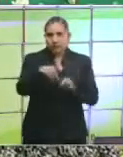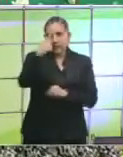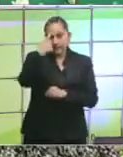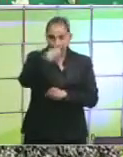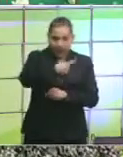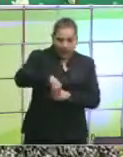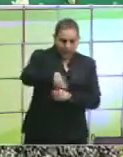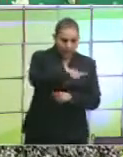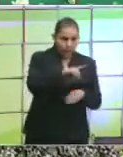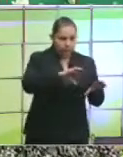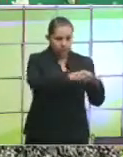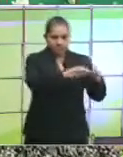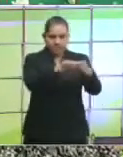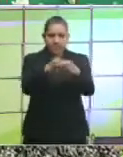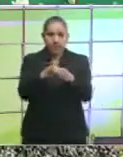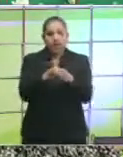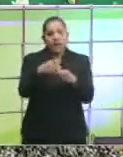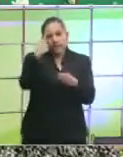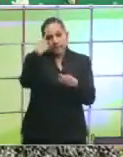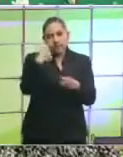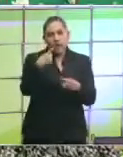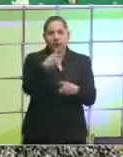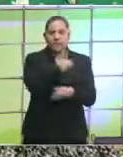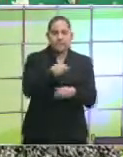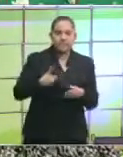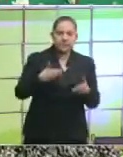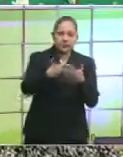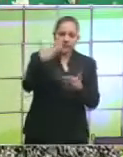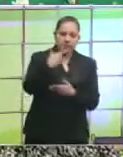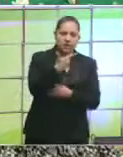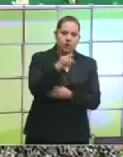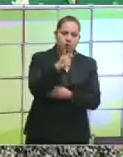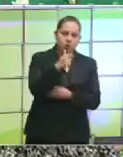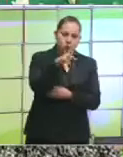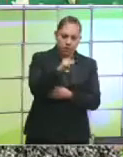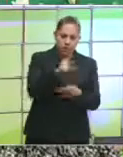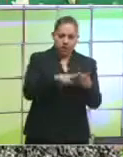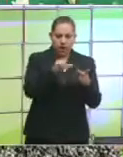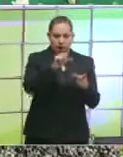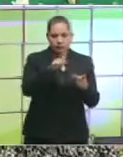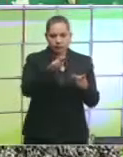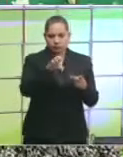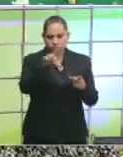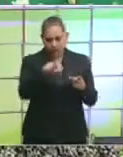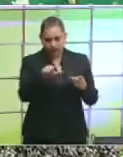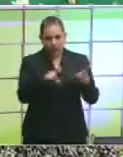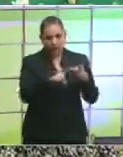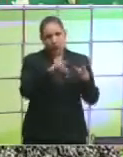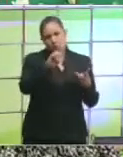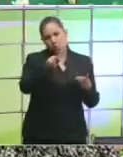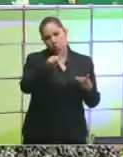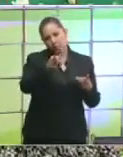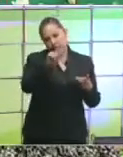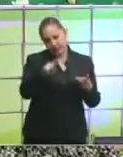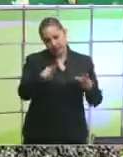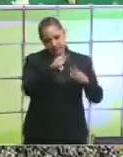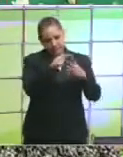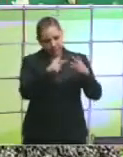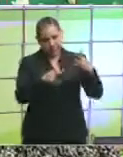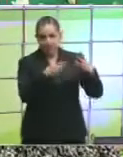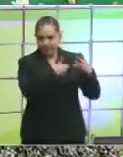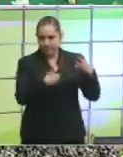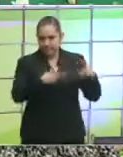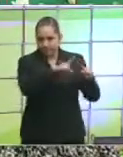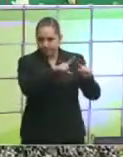primeras las que yo mencionaba ante las del los ministros góngora azuela y ortiz creo que era muy importante